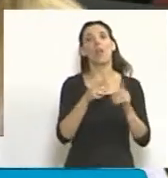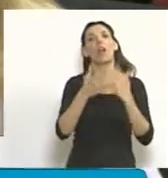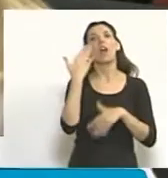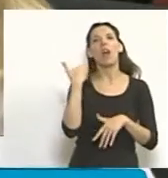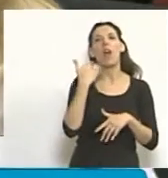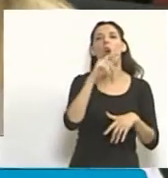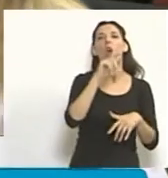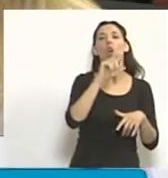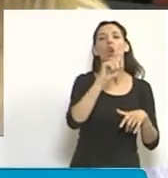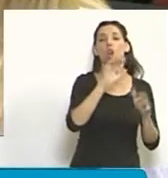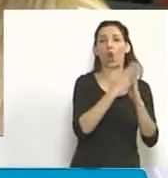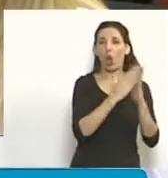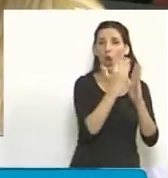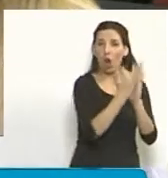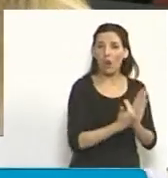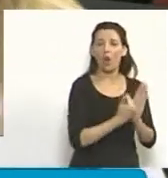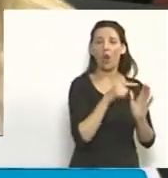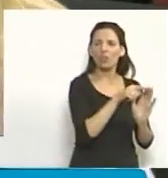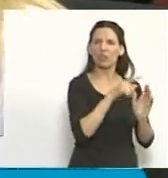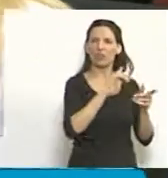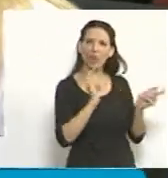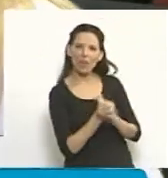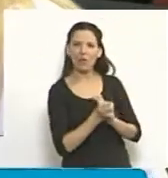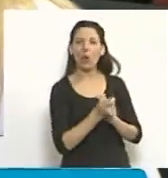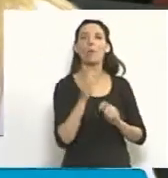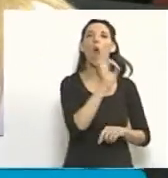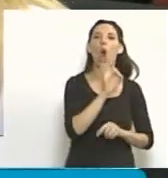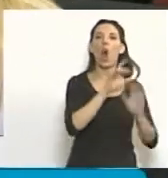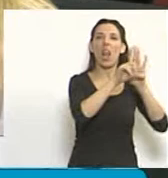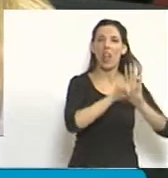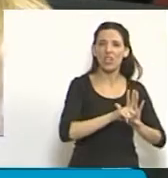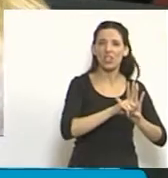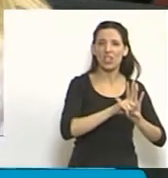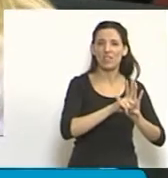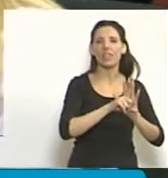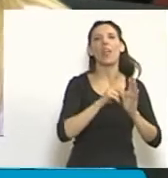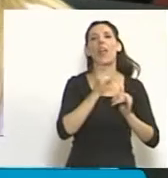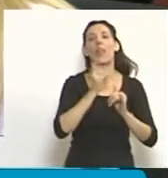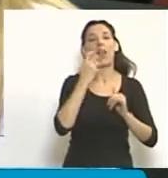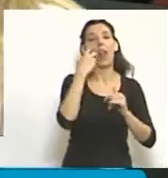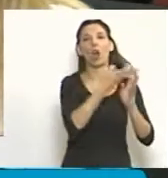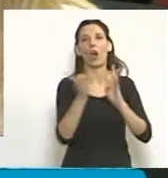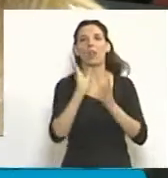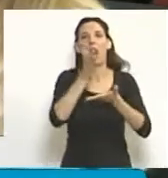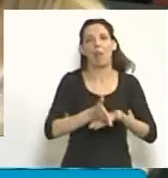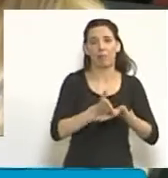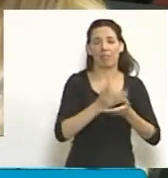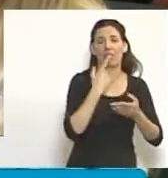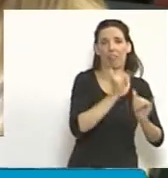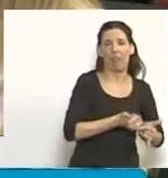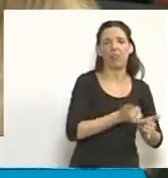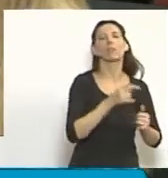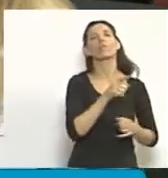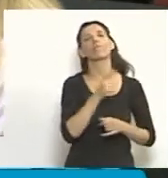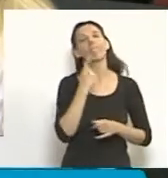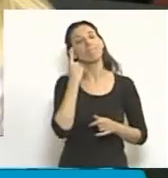sanción de códigos, los códigos o las leyes de la mitad del Congreso. Me da la impresión que una